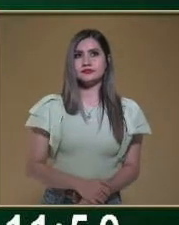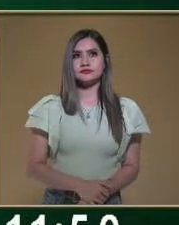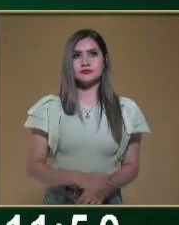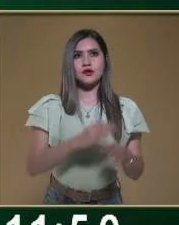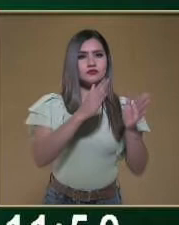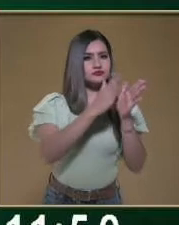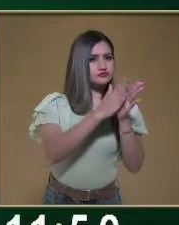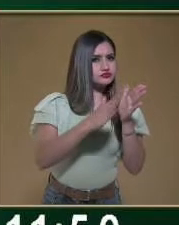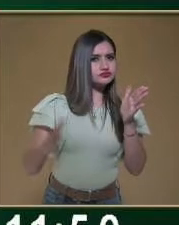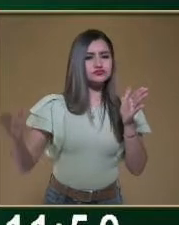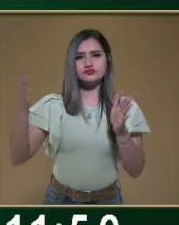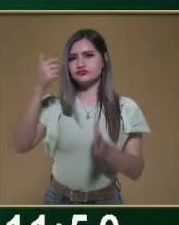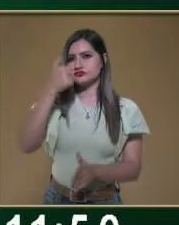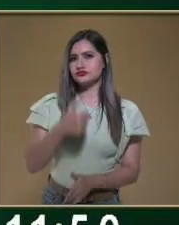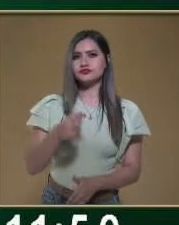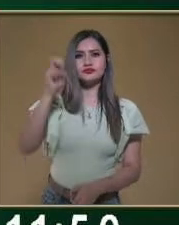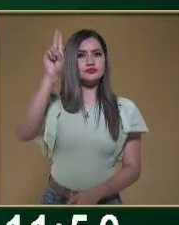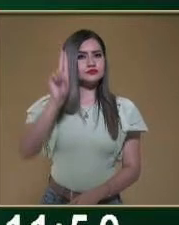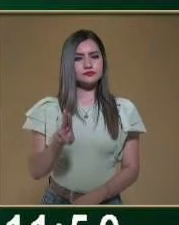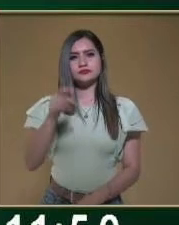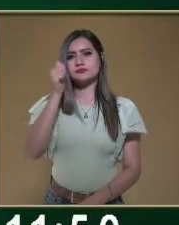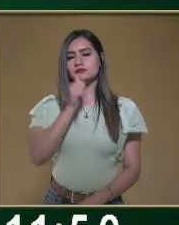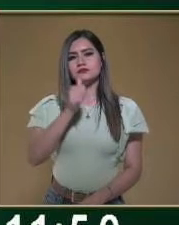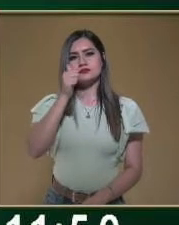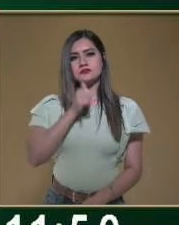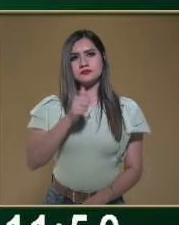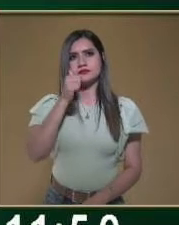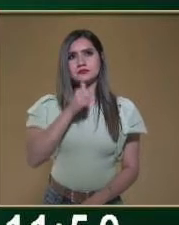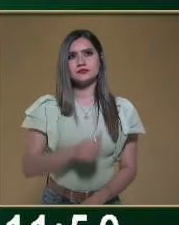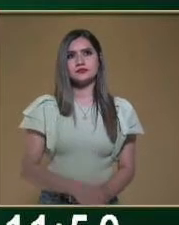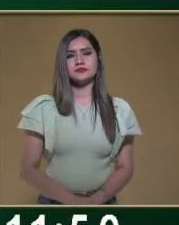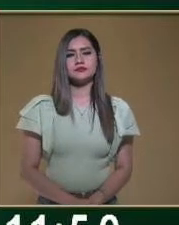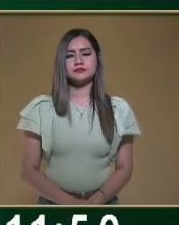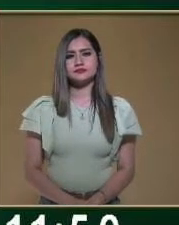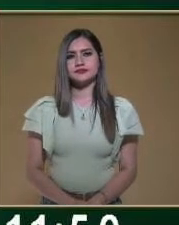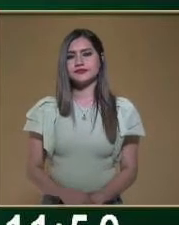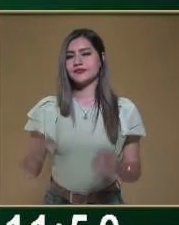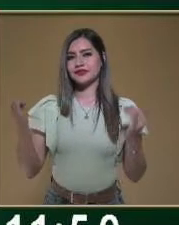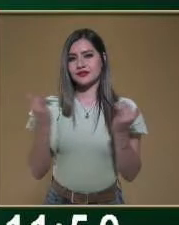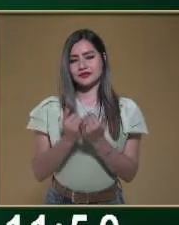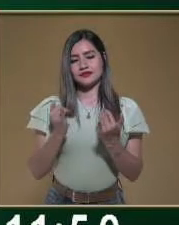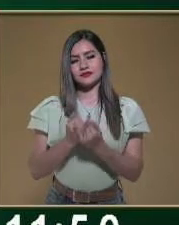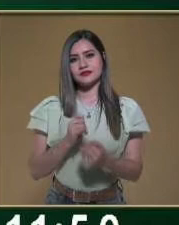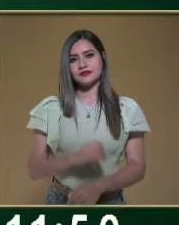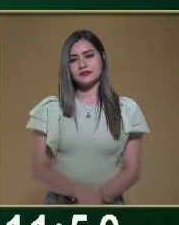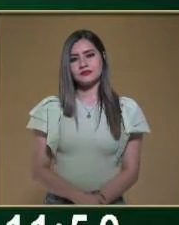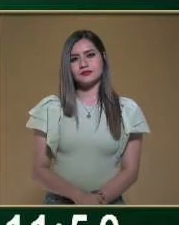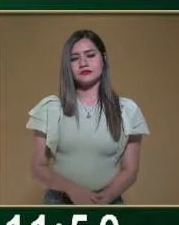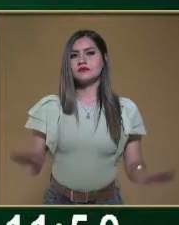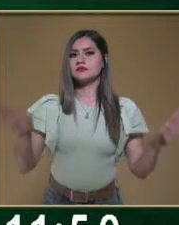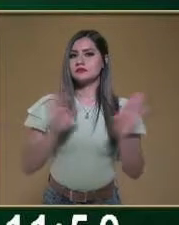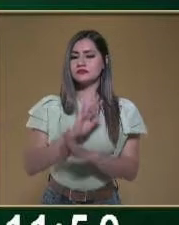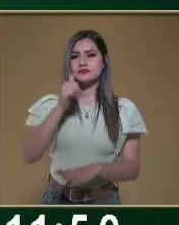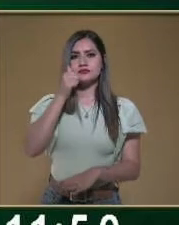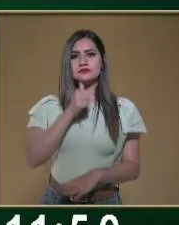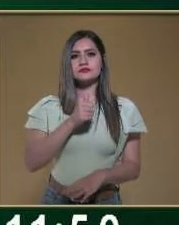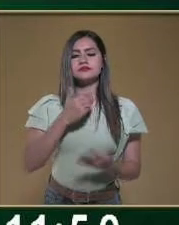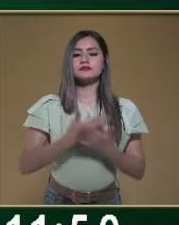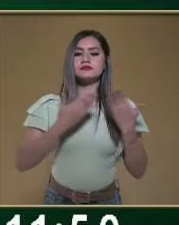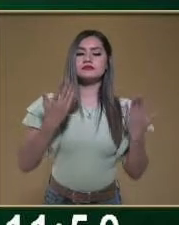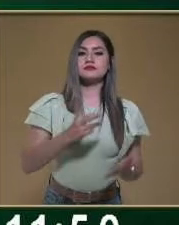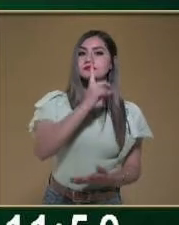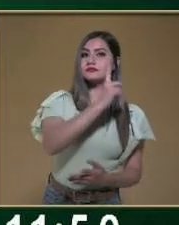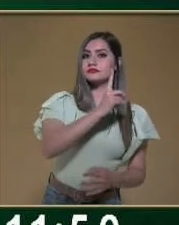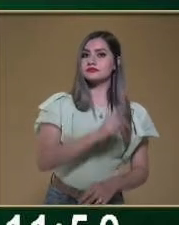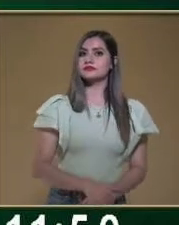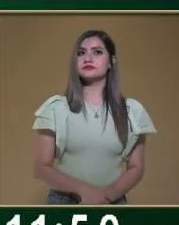6 unidades. En todos los números de esa columna sigo teniendo 6 unidades. Lo que cambia es la decena. ¿Y qué